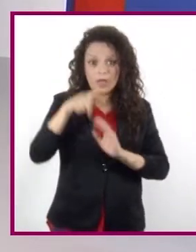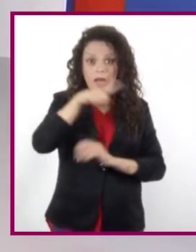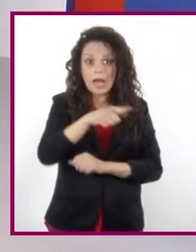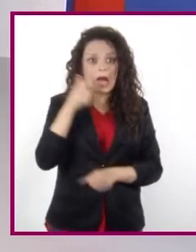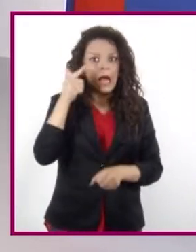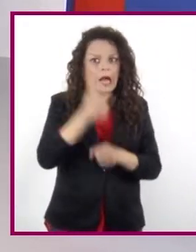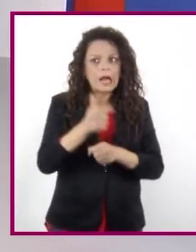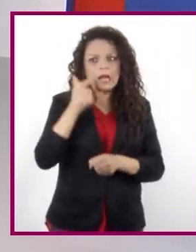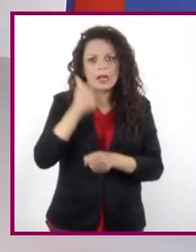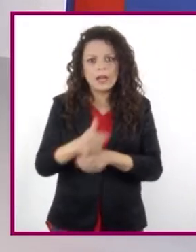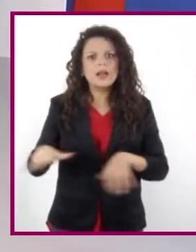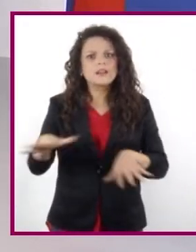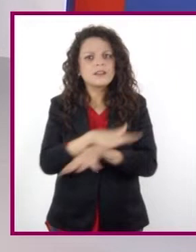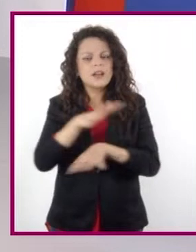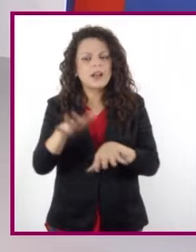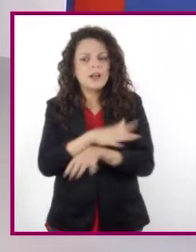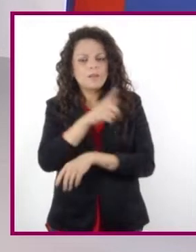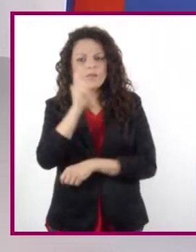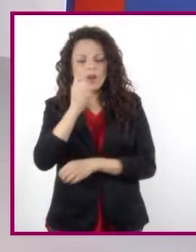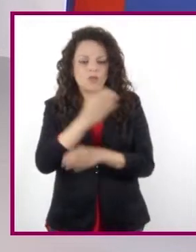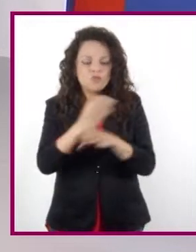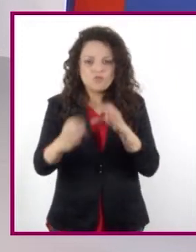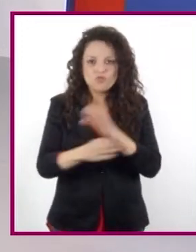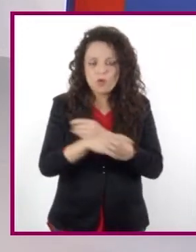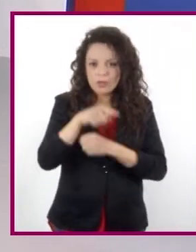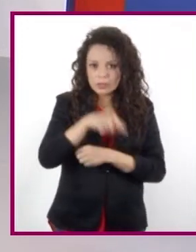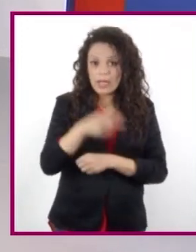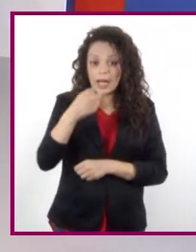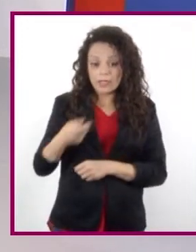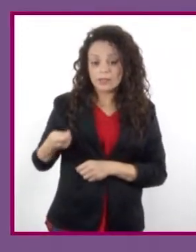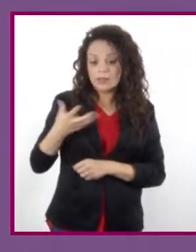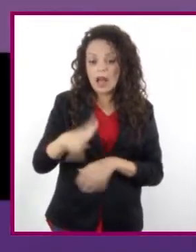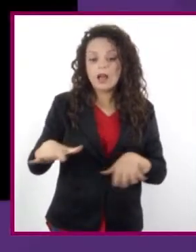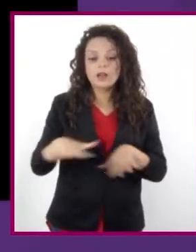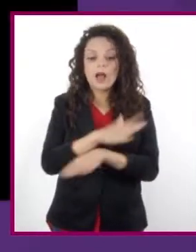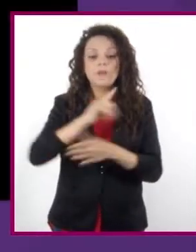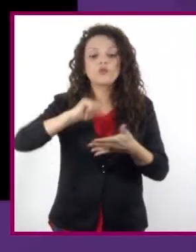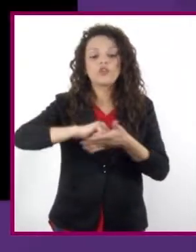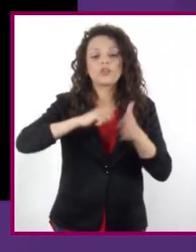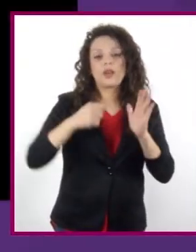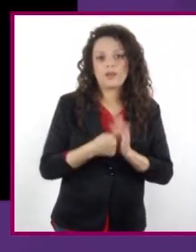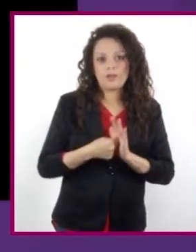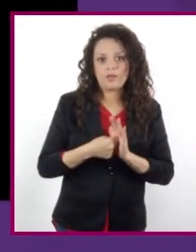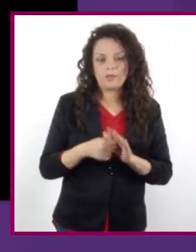los diferentes objetos. A esto se le llama cambio técnico.